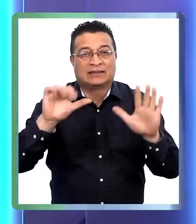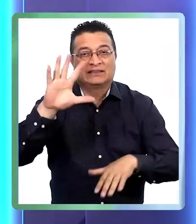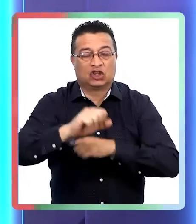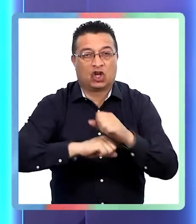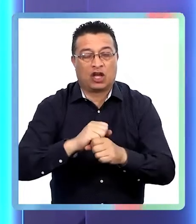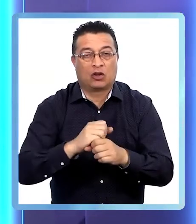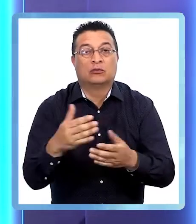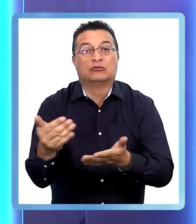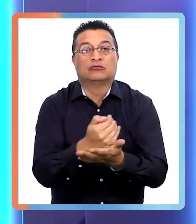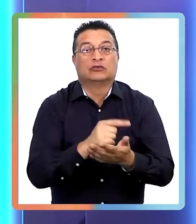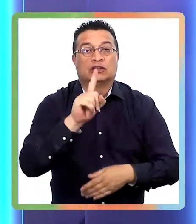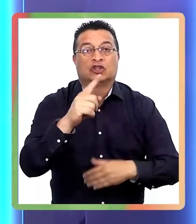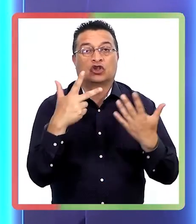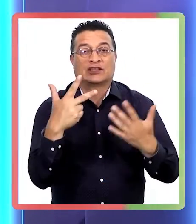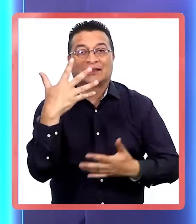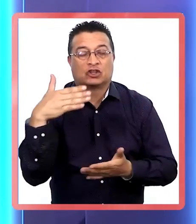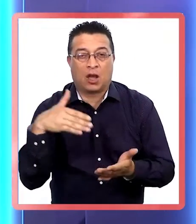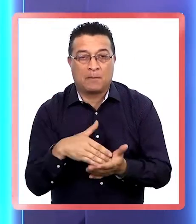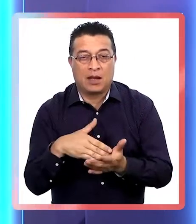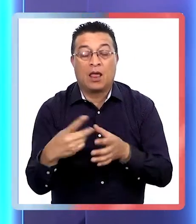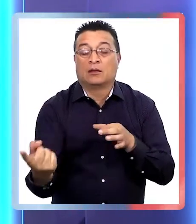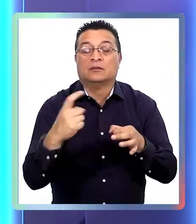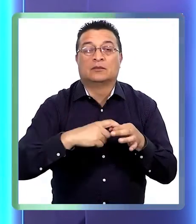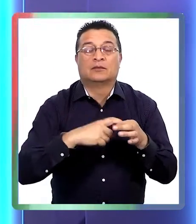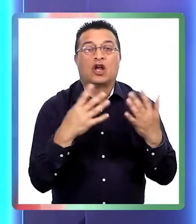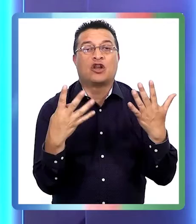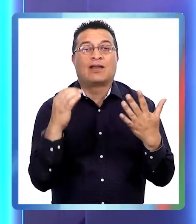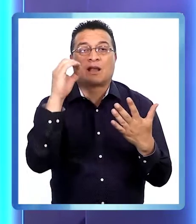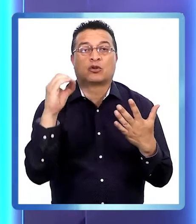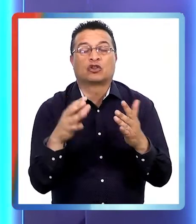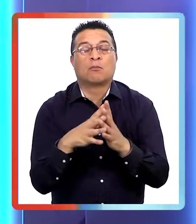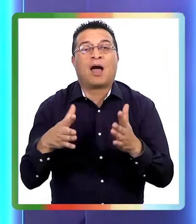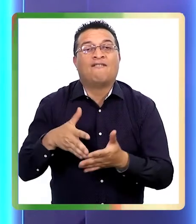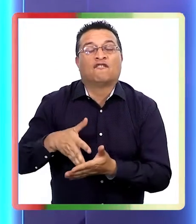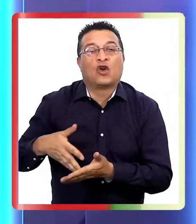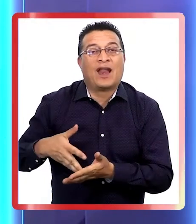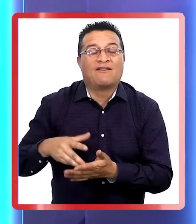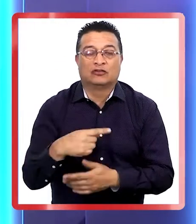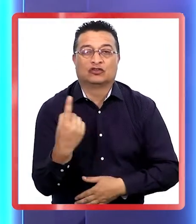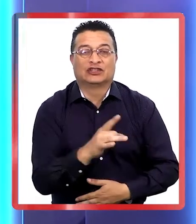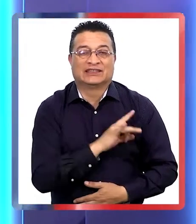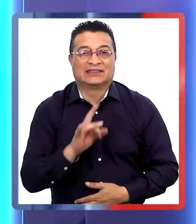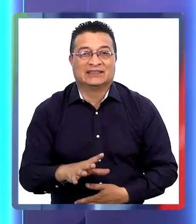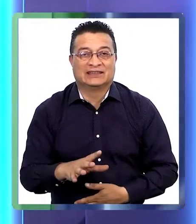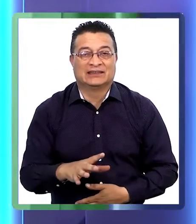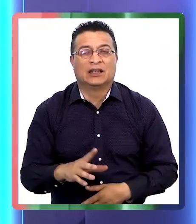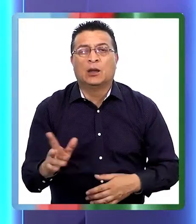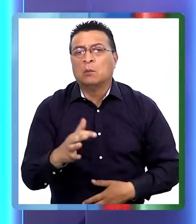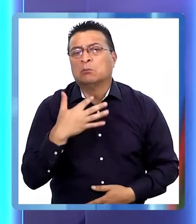de 65 años con un monto de 185.000 pesos que pertenecen al 90% más vulnerable de nuestro